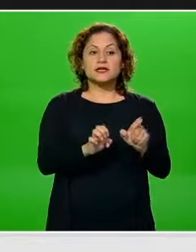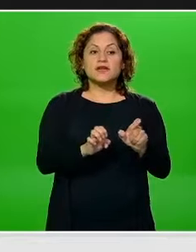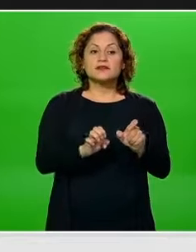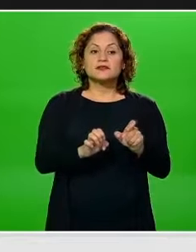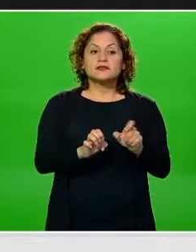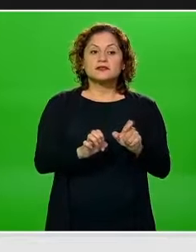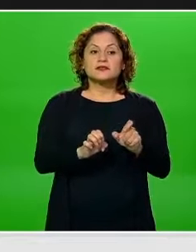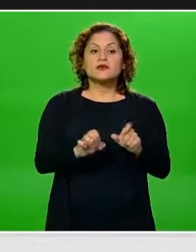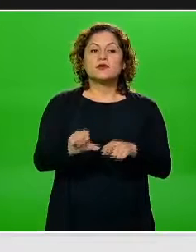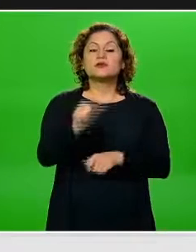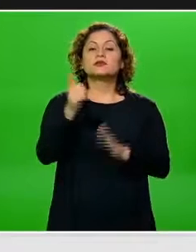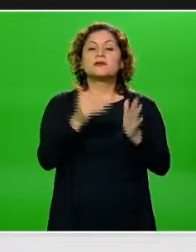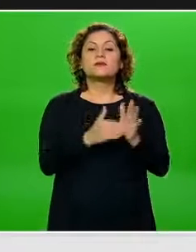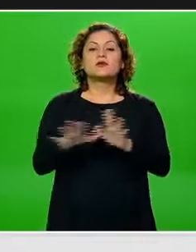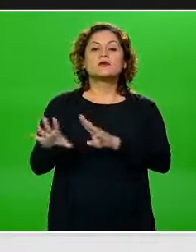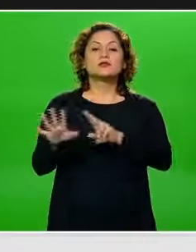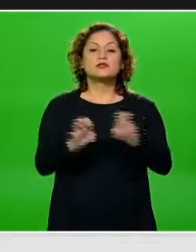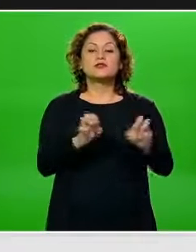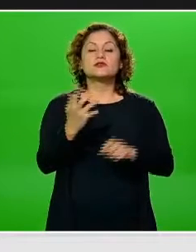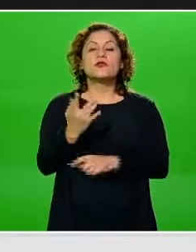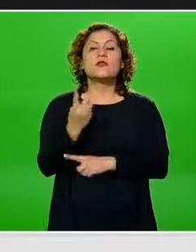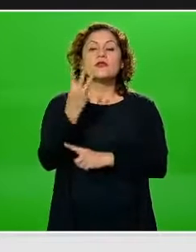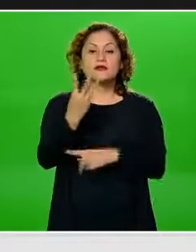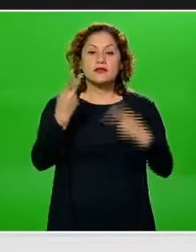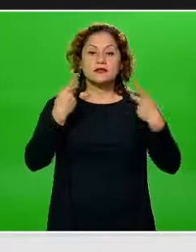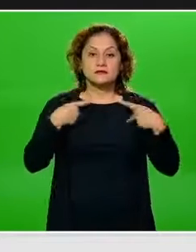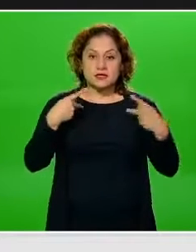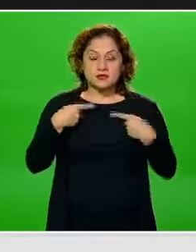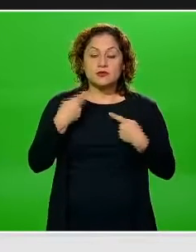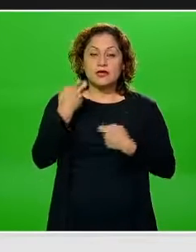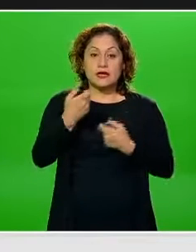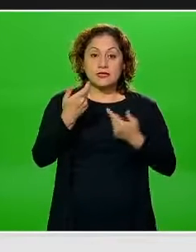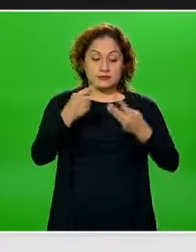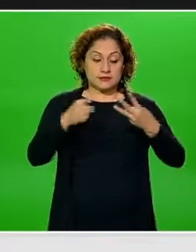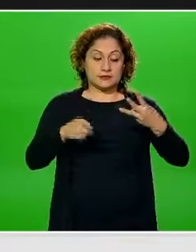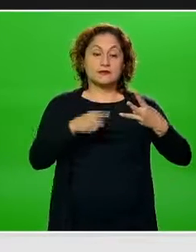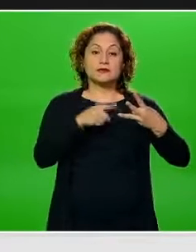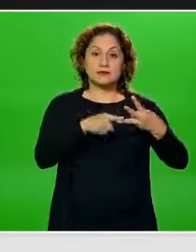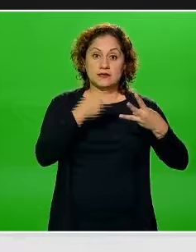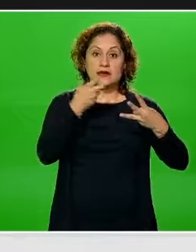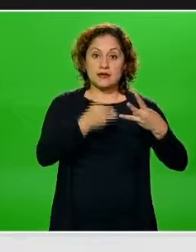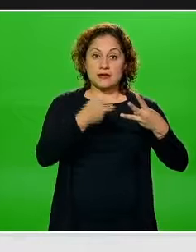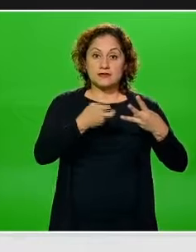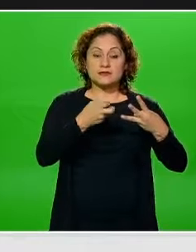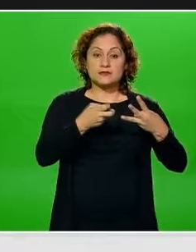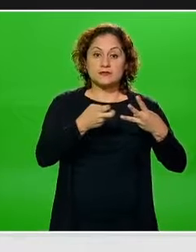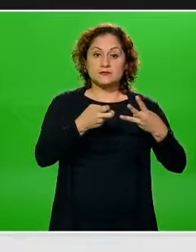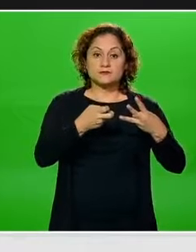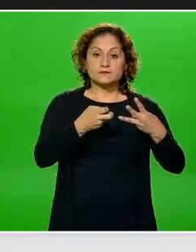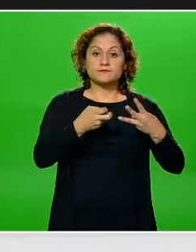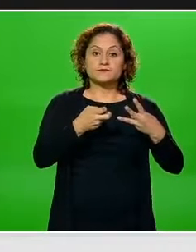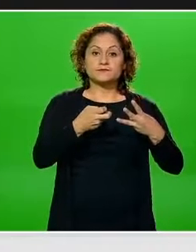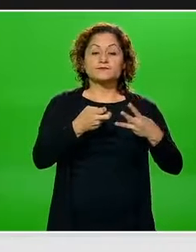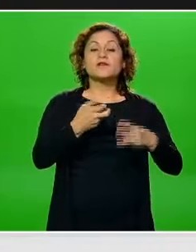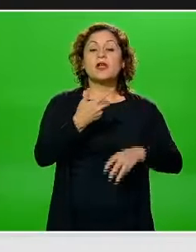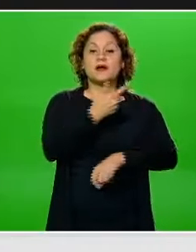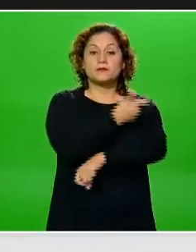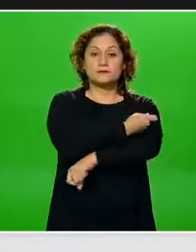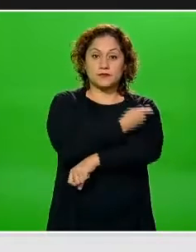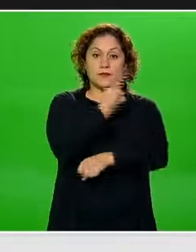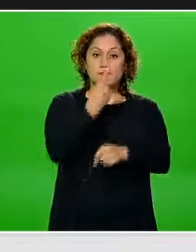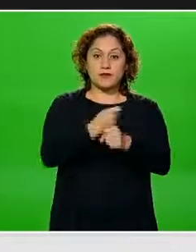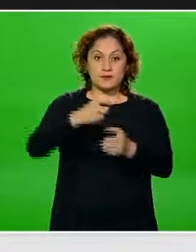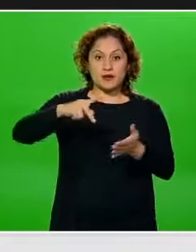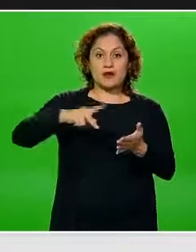10.711.853 personas de este grupo que además están recibiendo esta primera dosis, pues bueno, empezamos